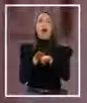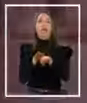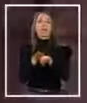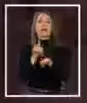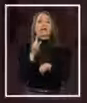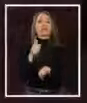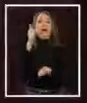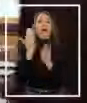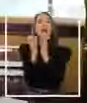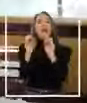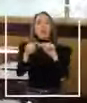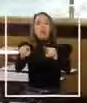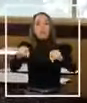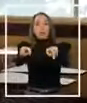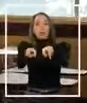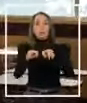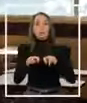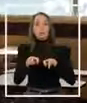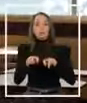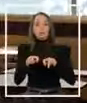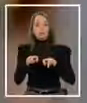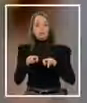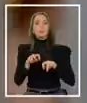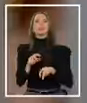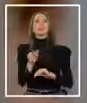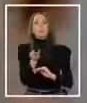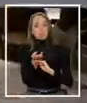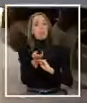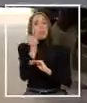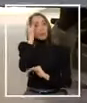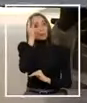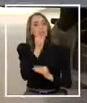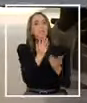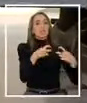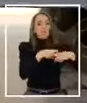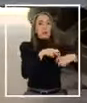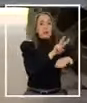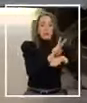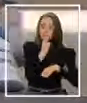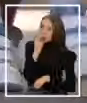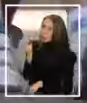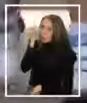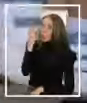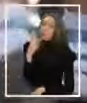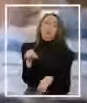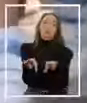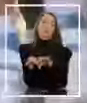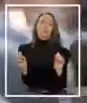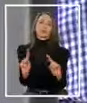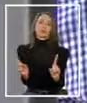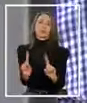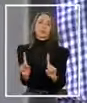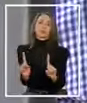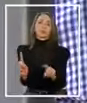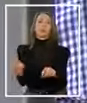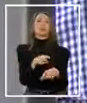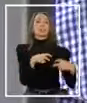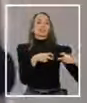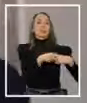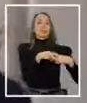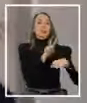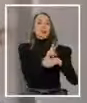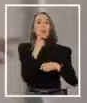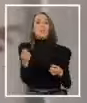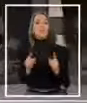educación presencial. Demandas que, si bien señalan comprender desde el Colegio de Profesores, no son compartidas. El gremio insiste en que